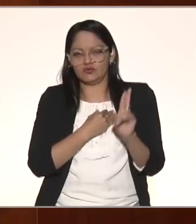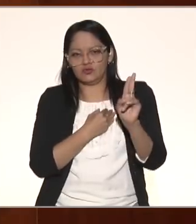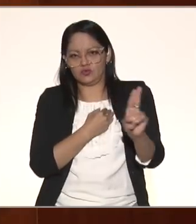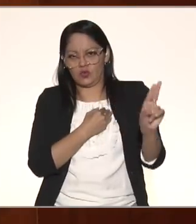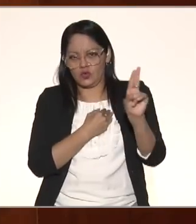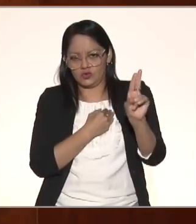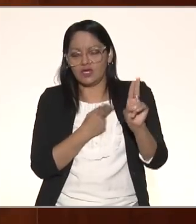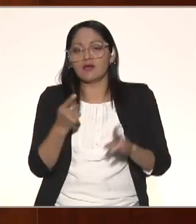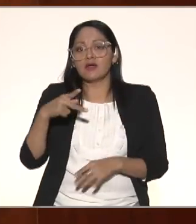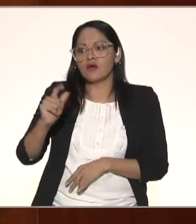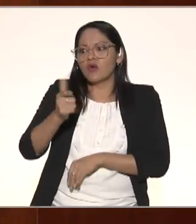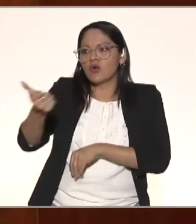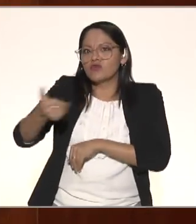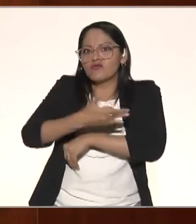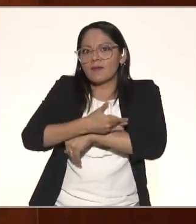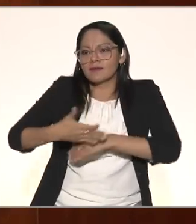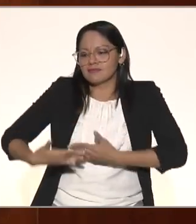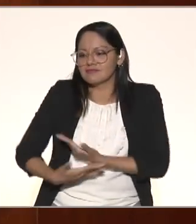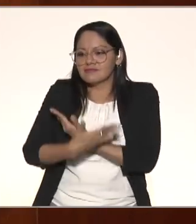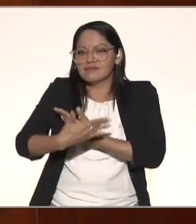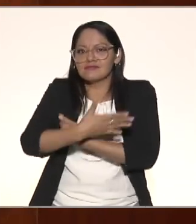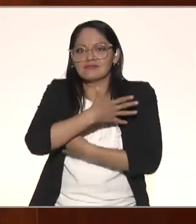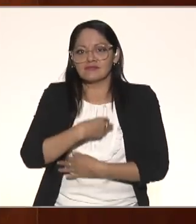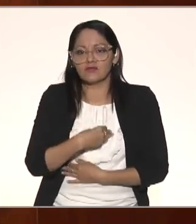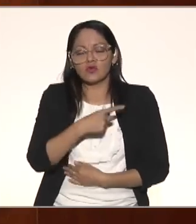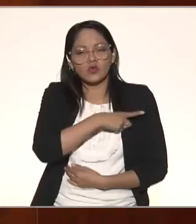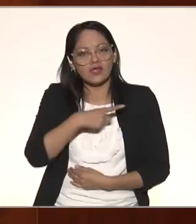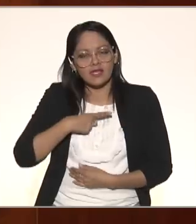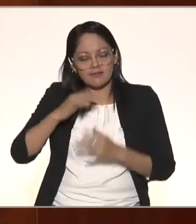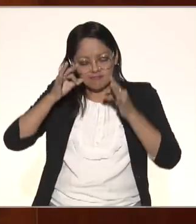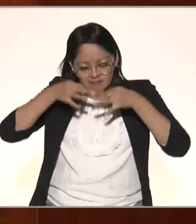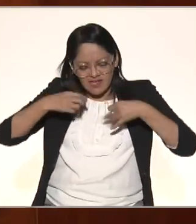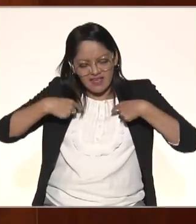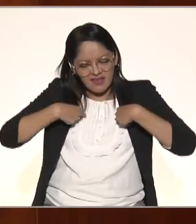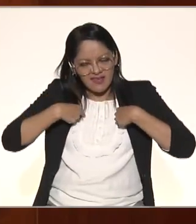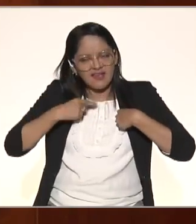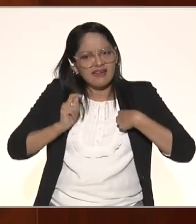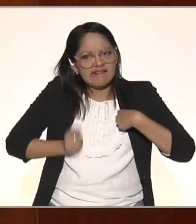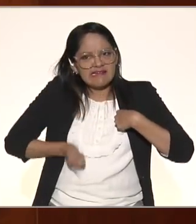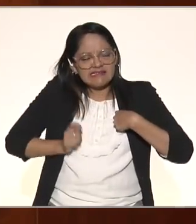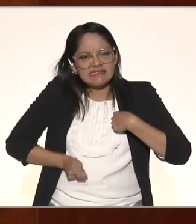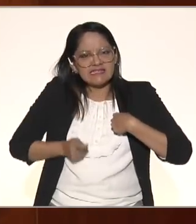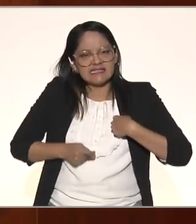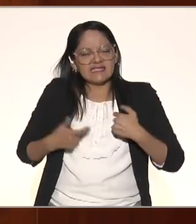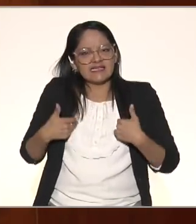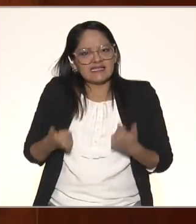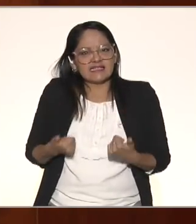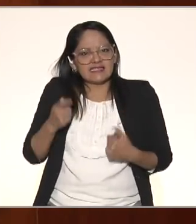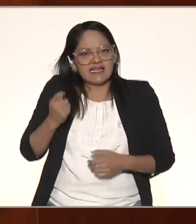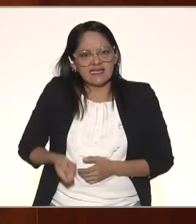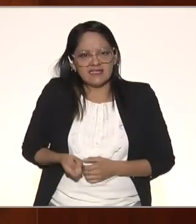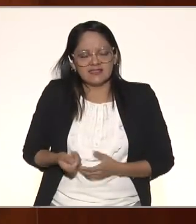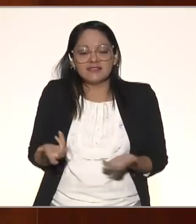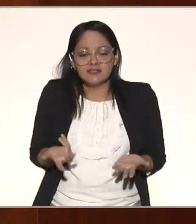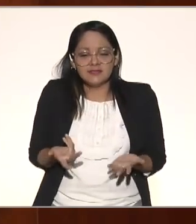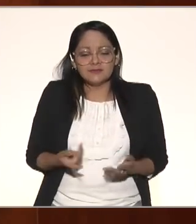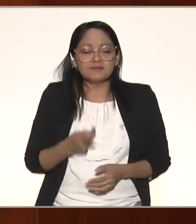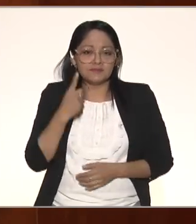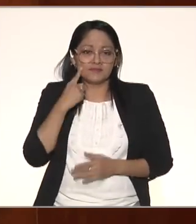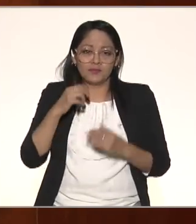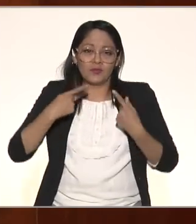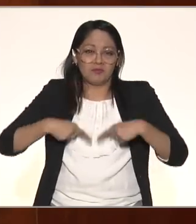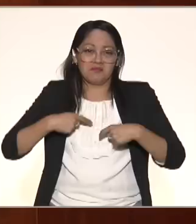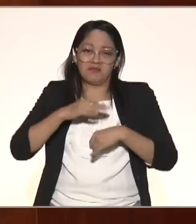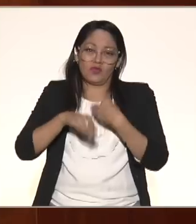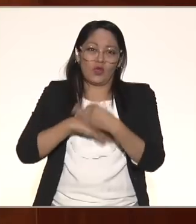tendríamos que autoanalizarnos, comprender bien de qué se trata. Y es que el estigma social es